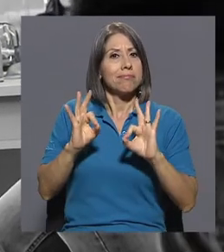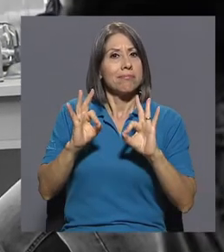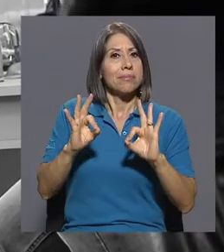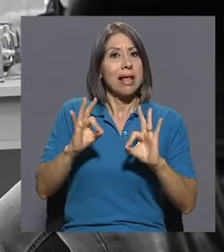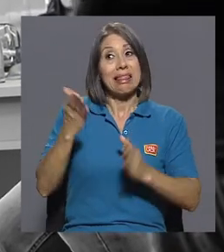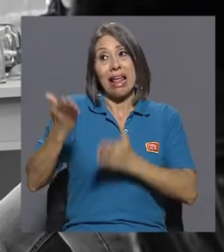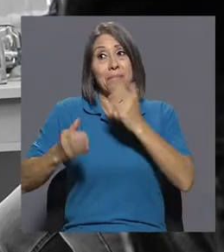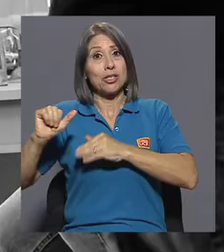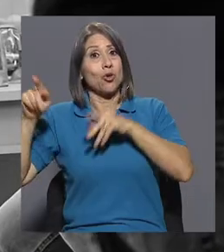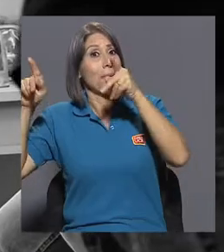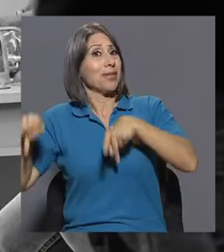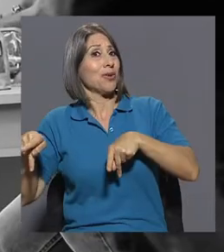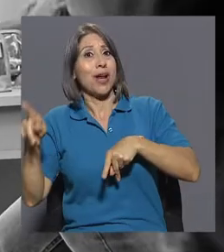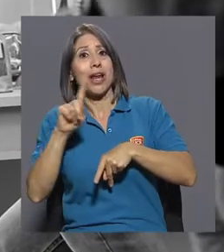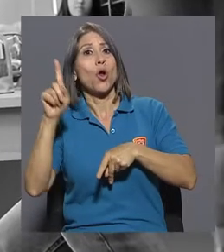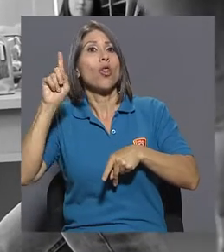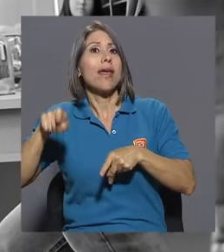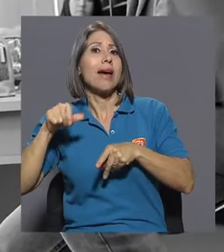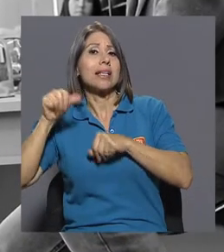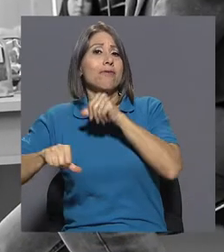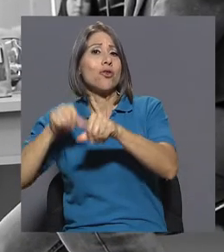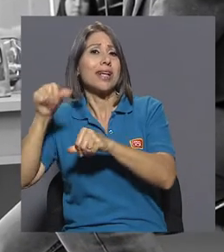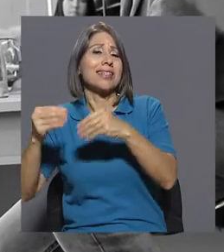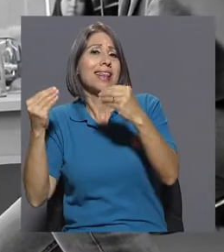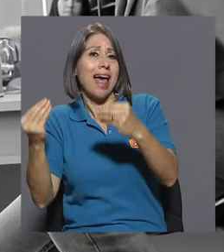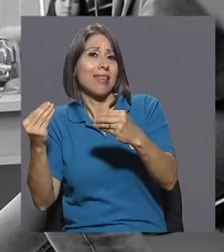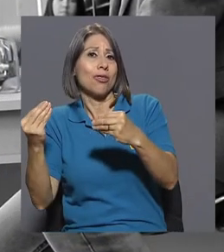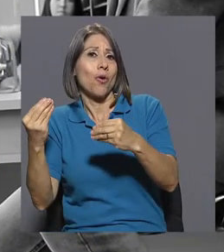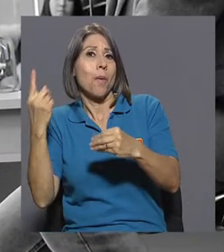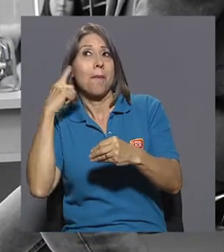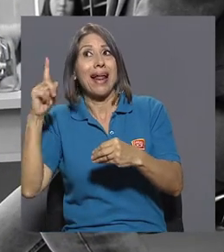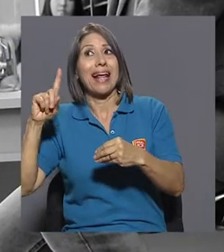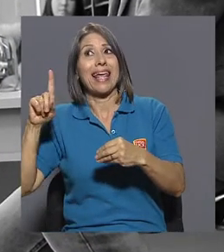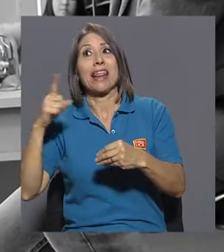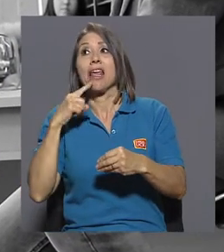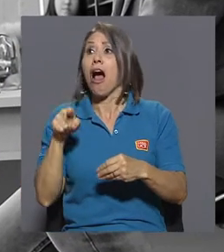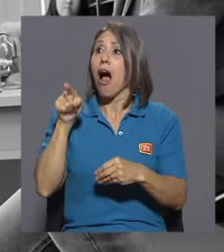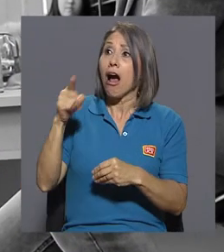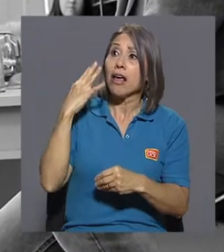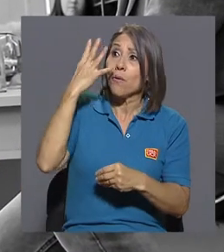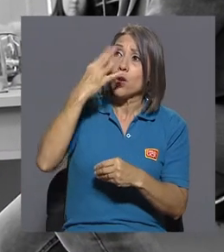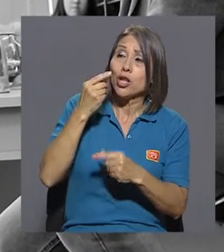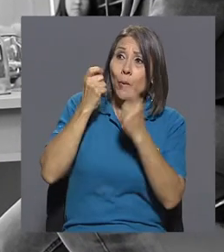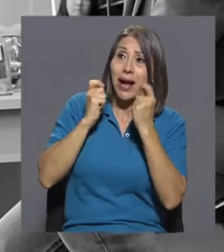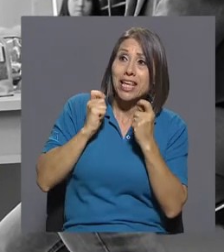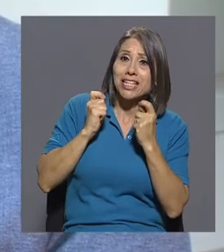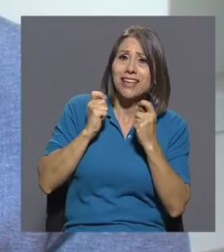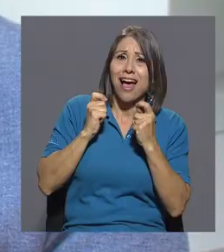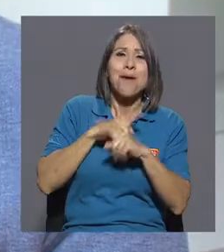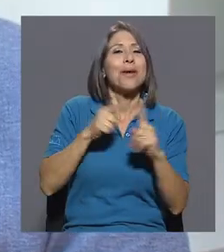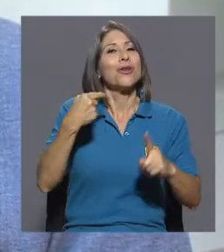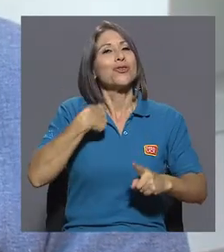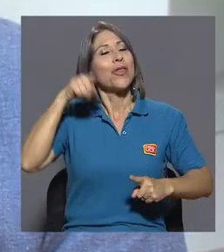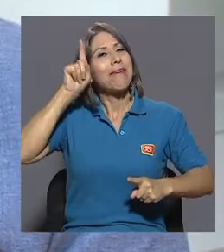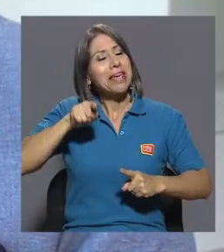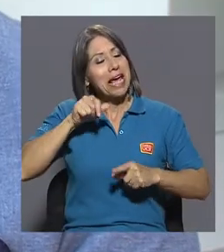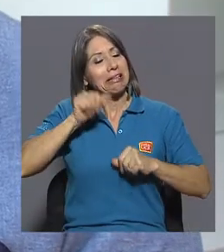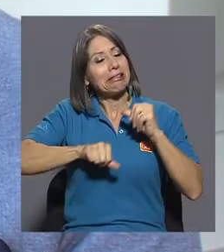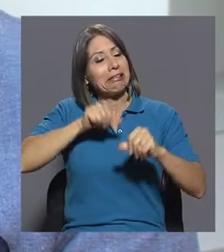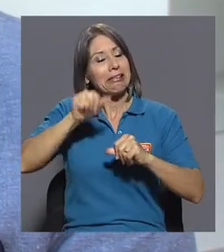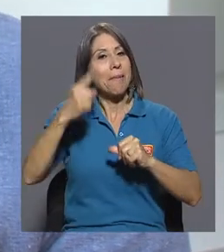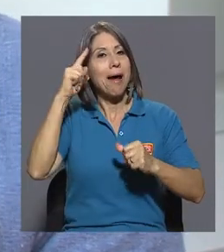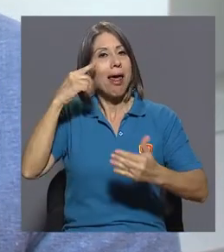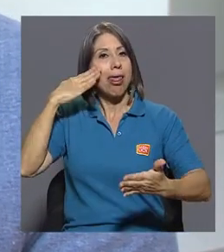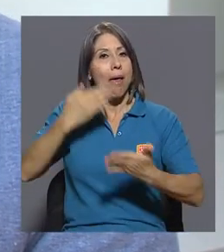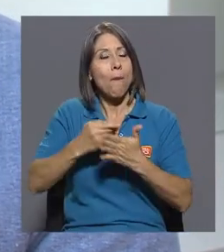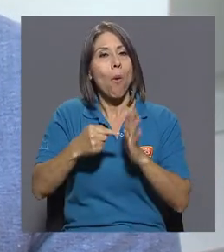para que ay, qué bonito maquilla, ¿verdad? Yo sabía que yo tenía que demostrarlo y darme mi lugar. Vea qué